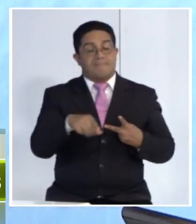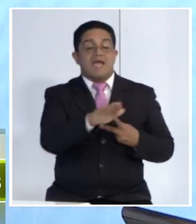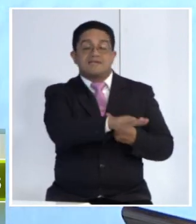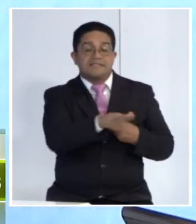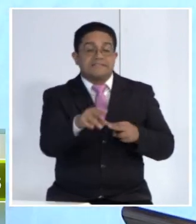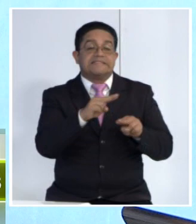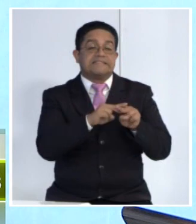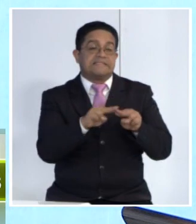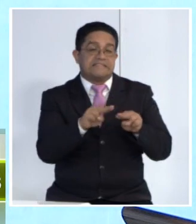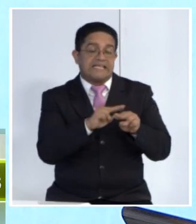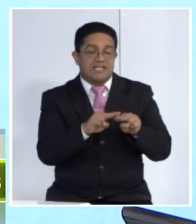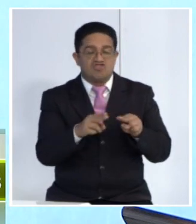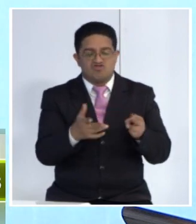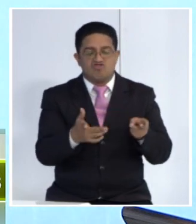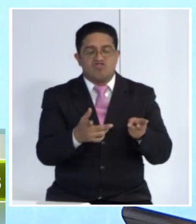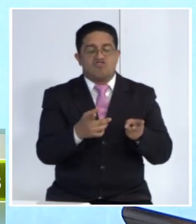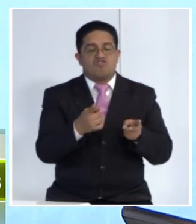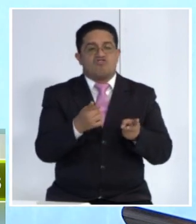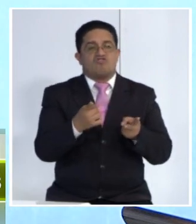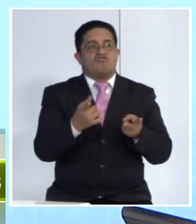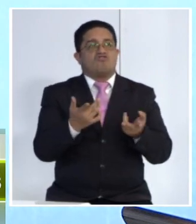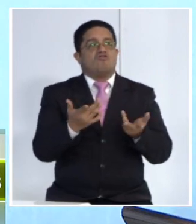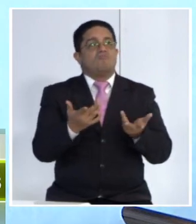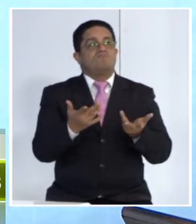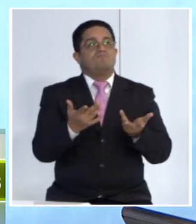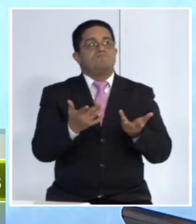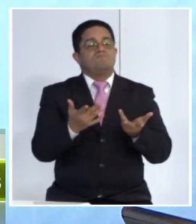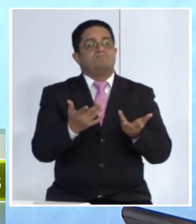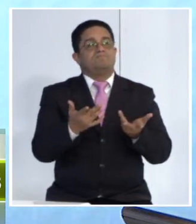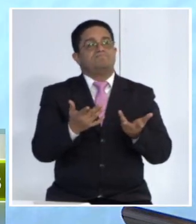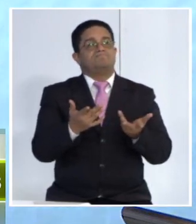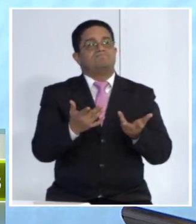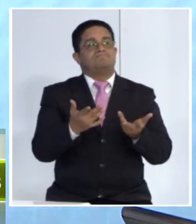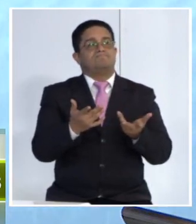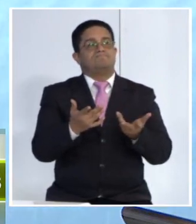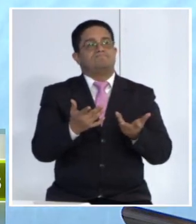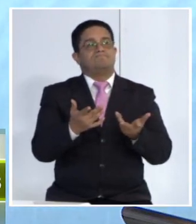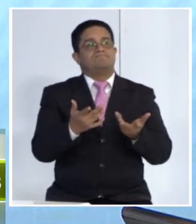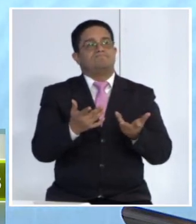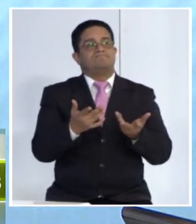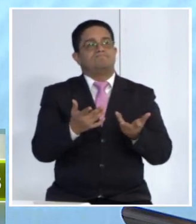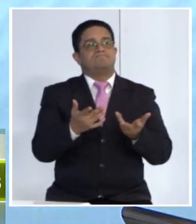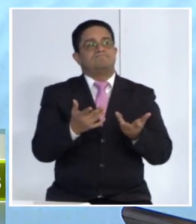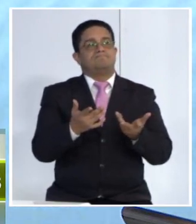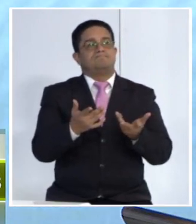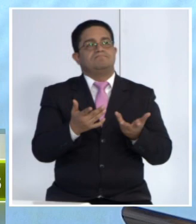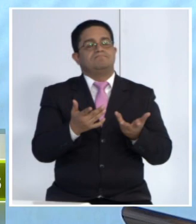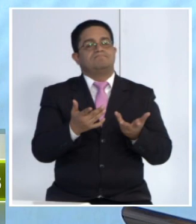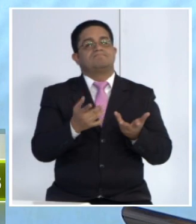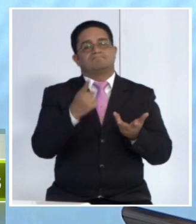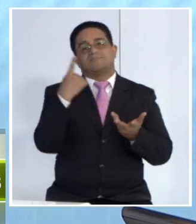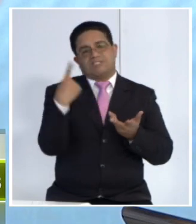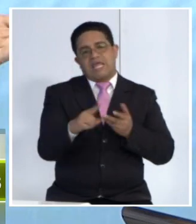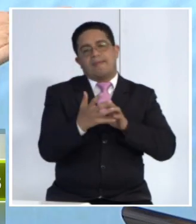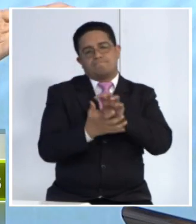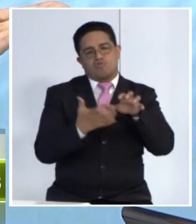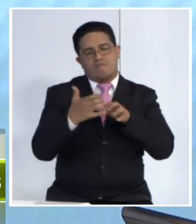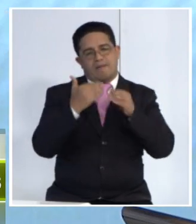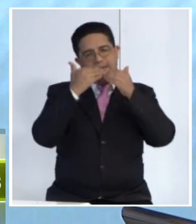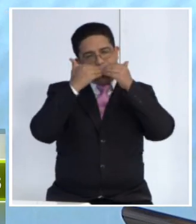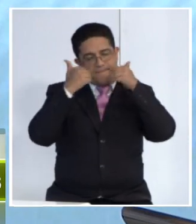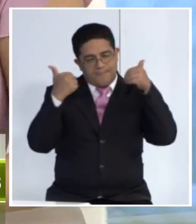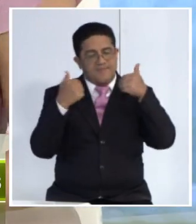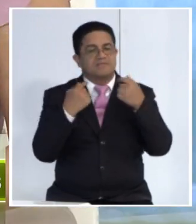en uno de los factores de la enfermedad, afecta a los niños del labio y paladar hendido. Claro, puede que no